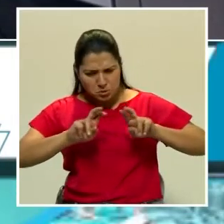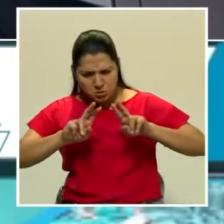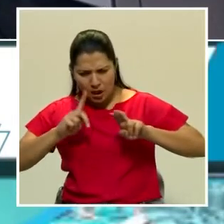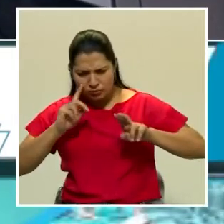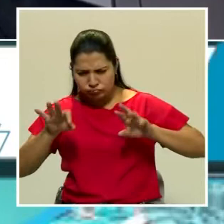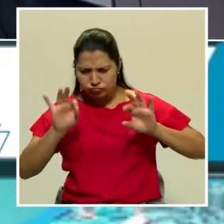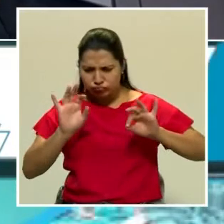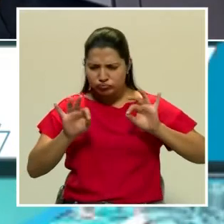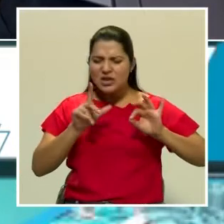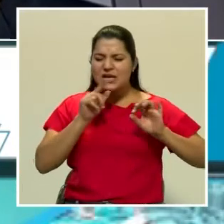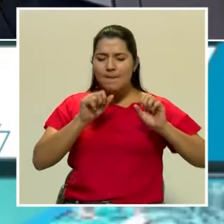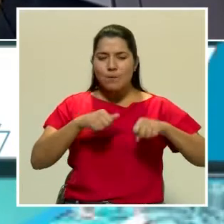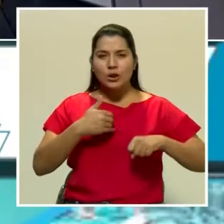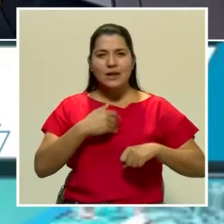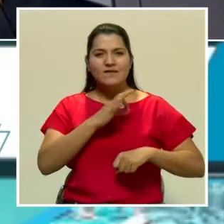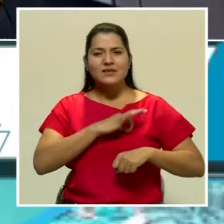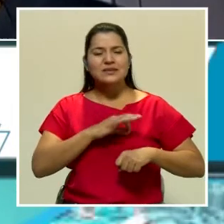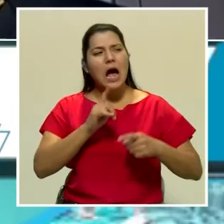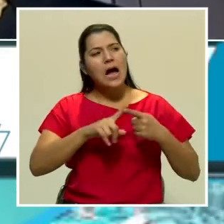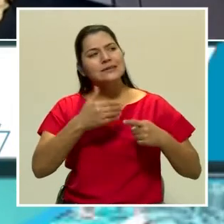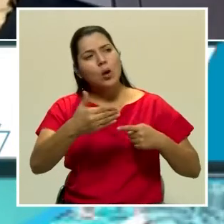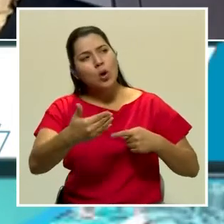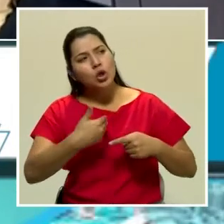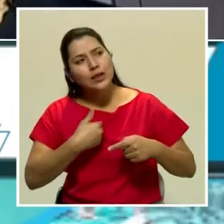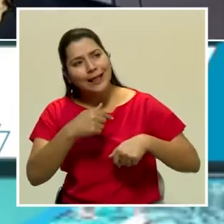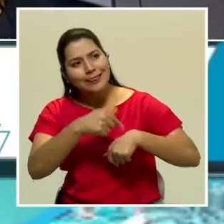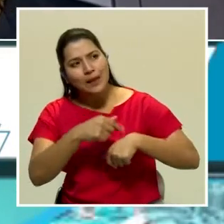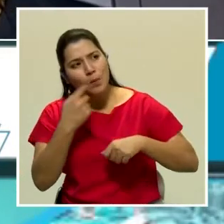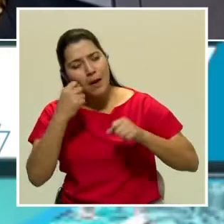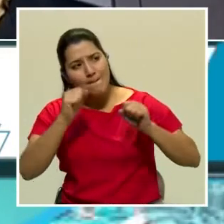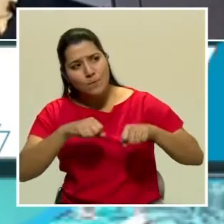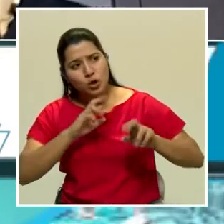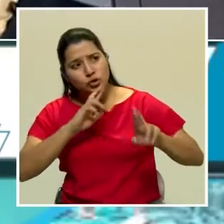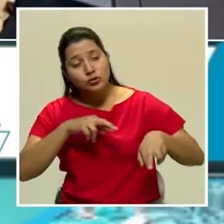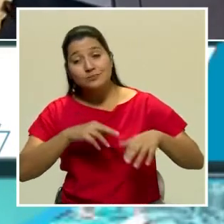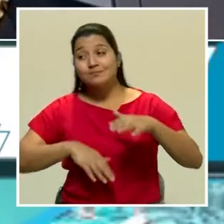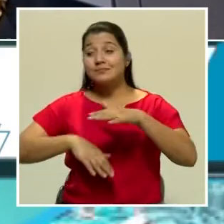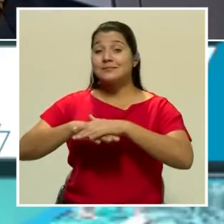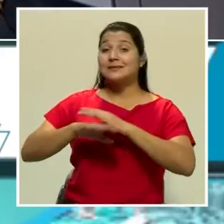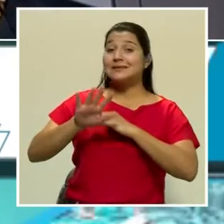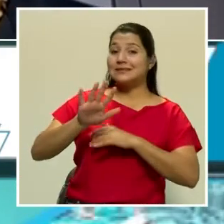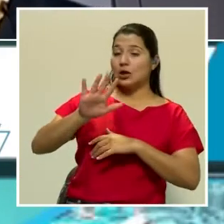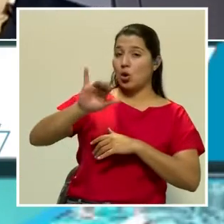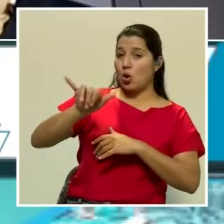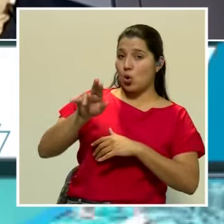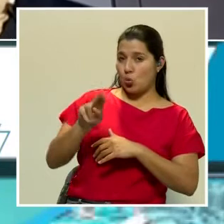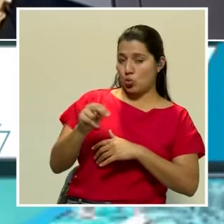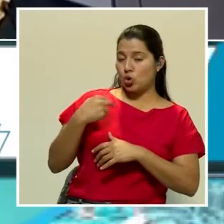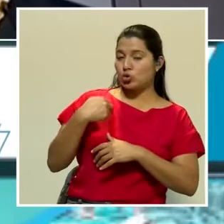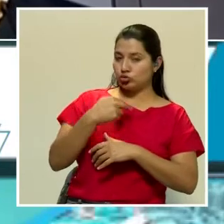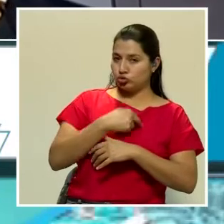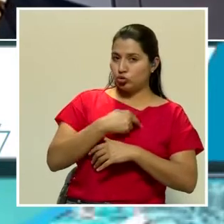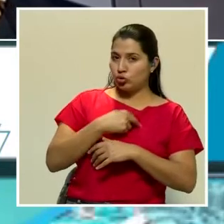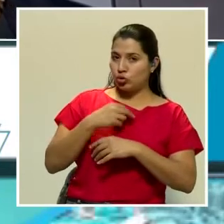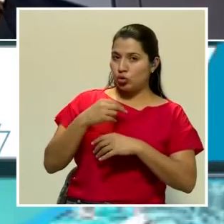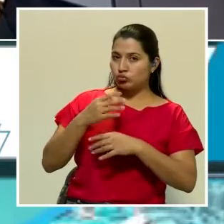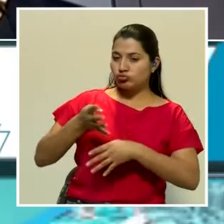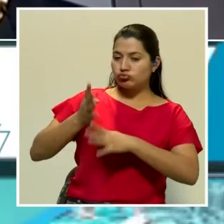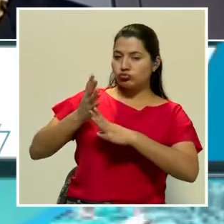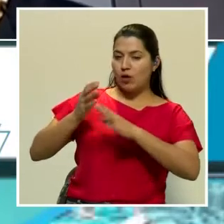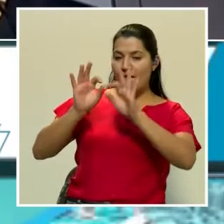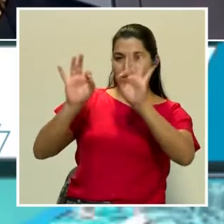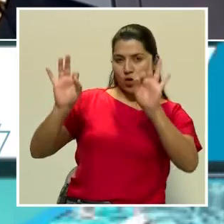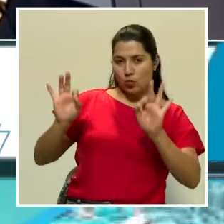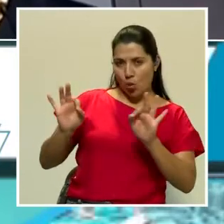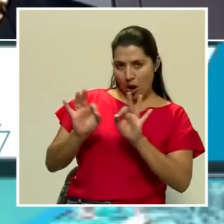¿Hasta cuándo hay tiempo para aplicar? Hasta el 5 de junio hemos abierto el formulario y a partir de ahí vamos